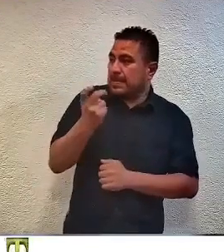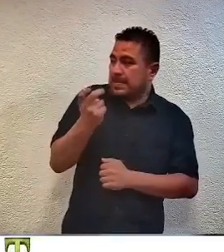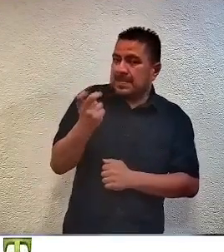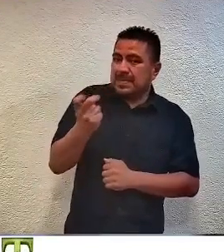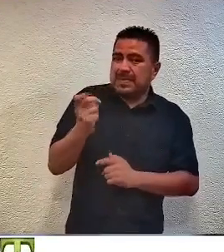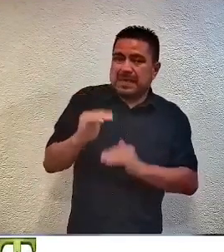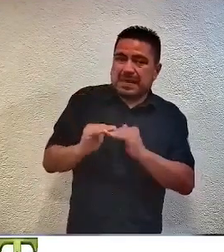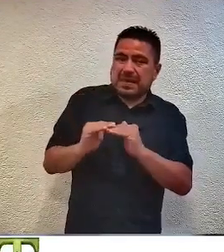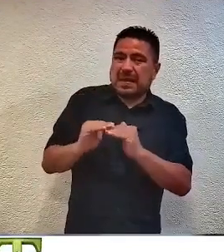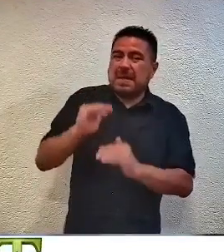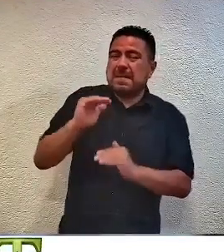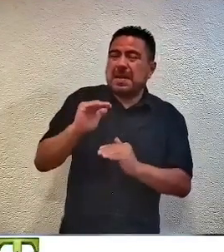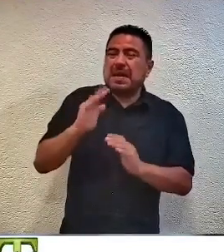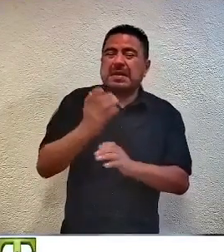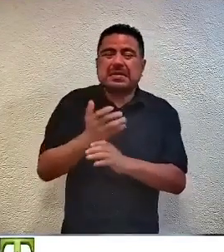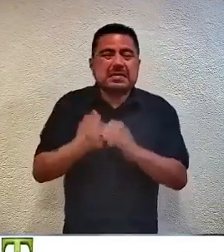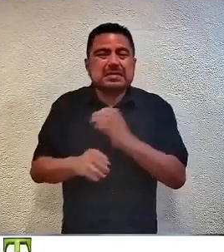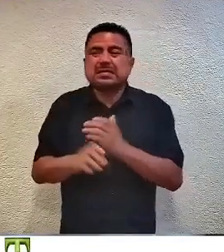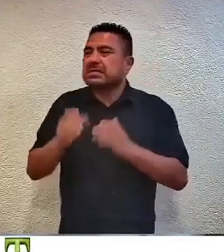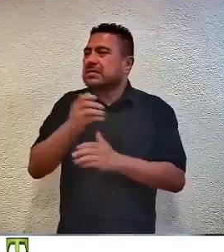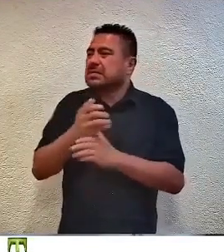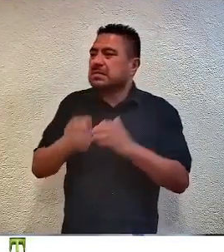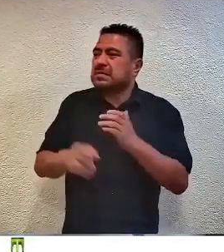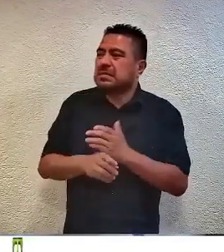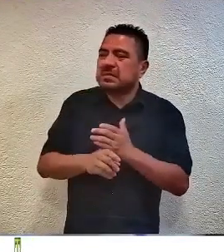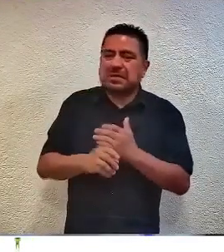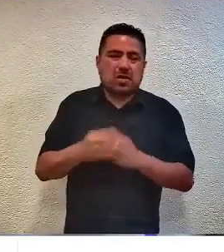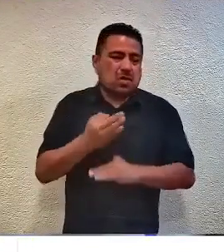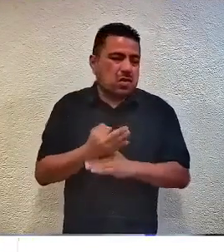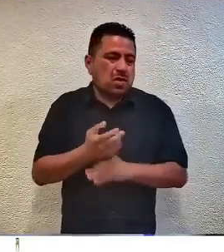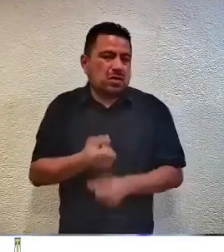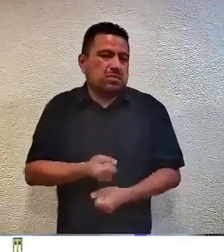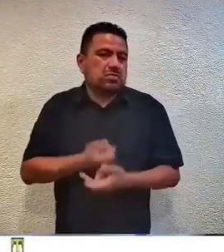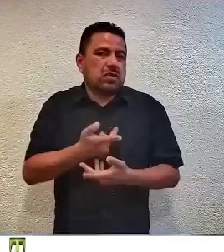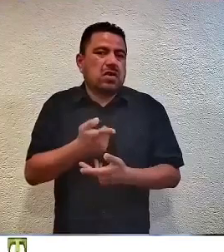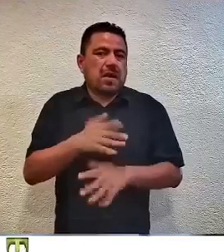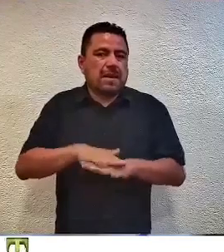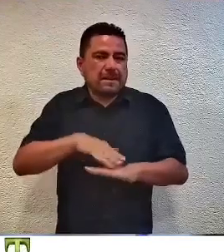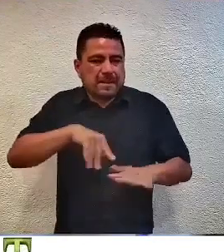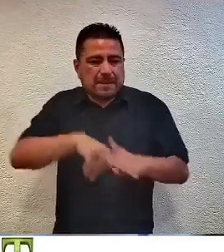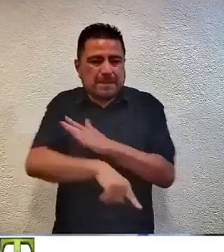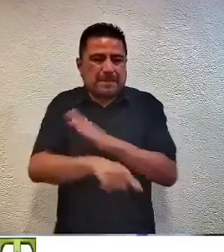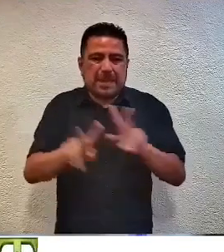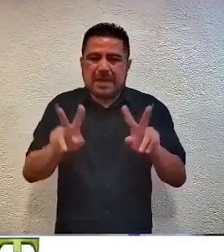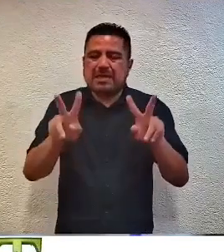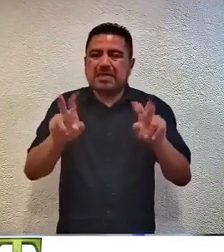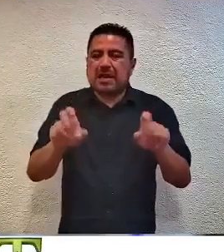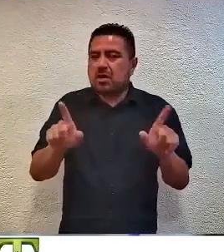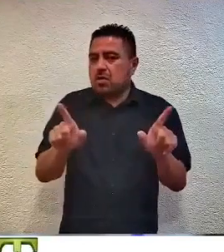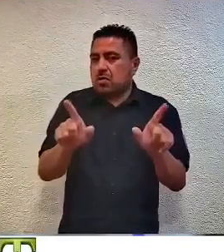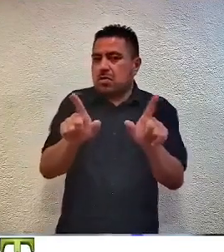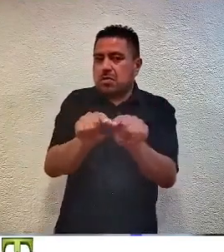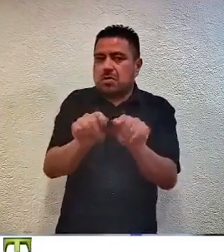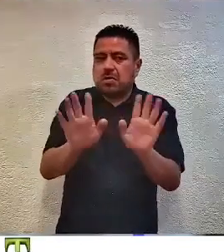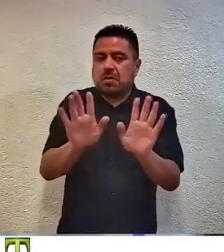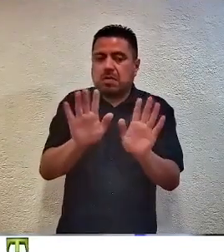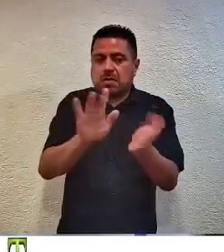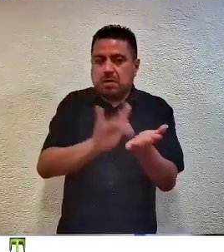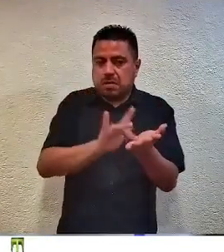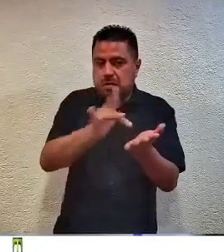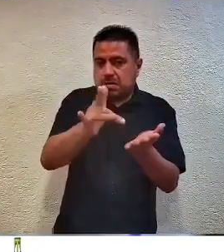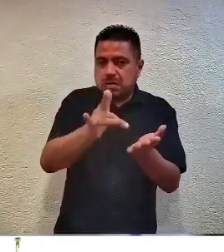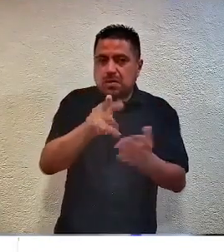demás argumentos que expresa en cuanto al fondo del asunto, solo le